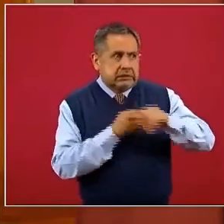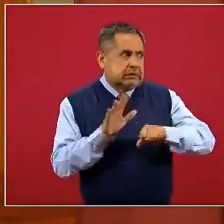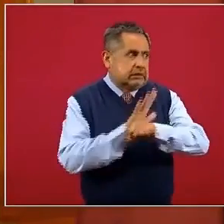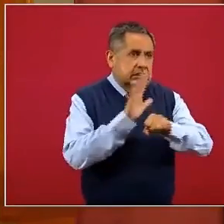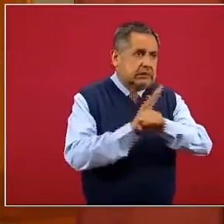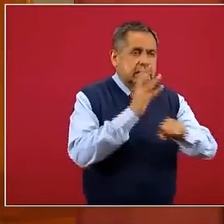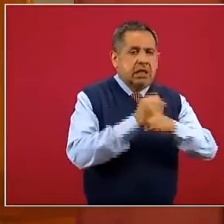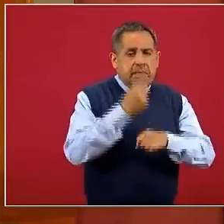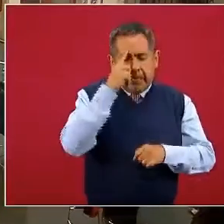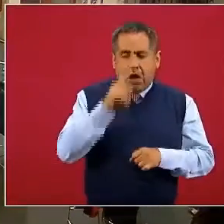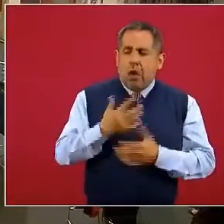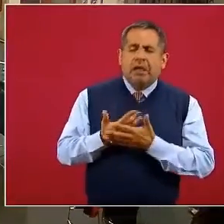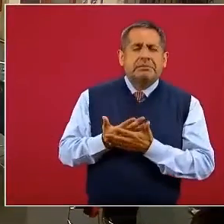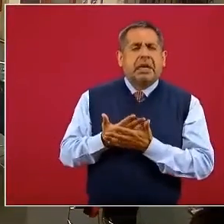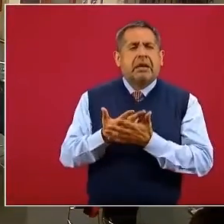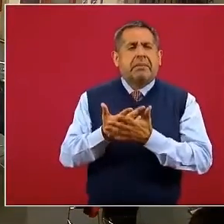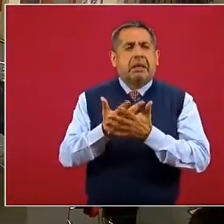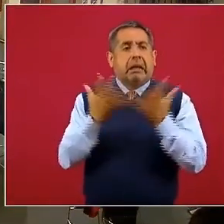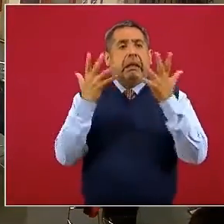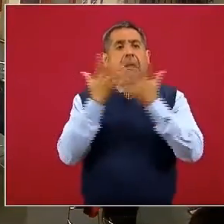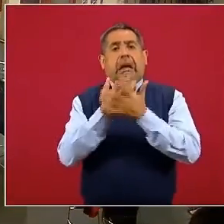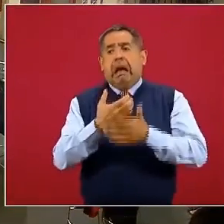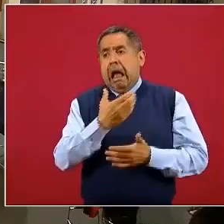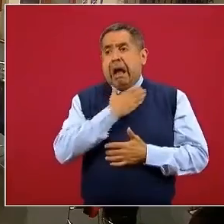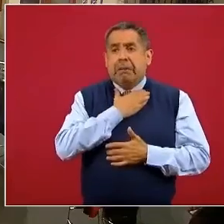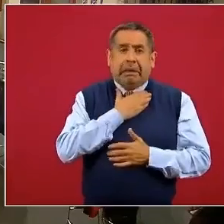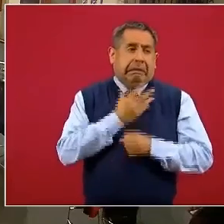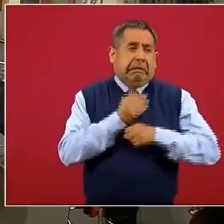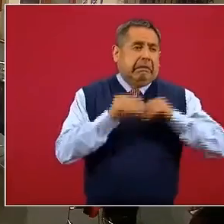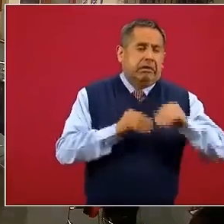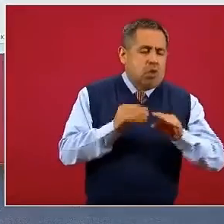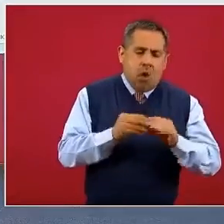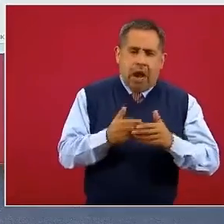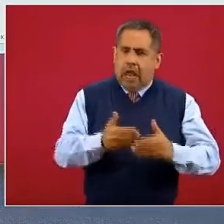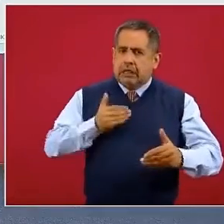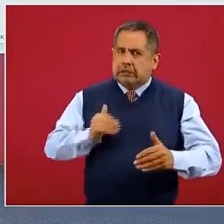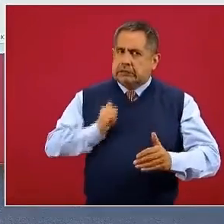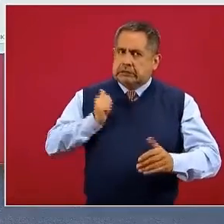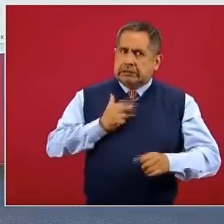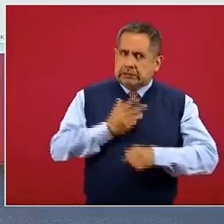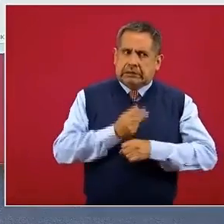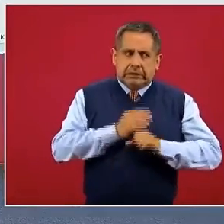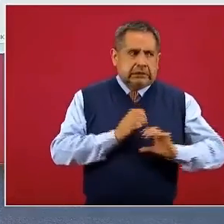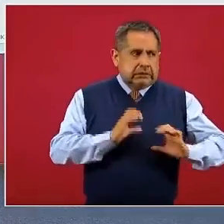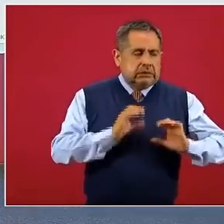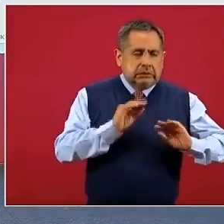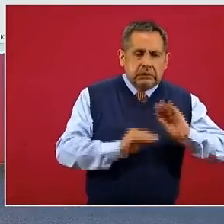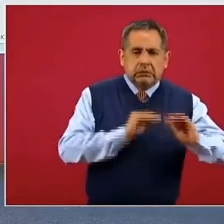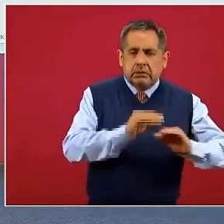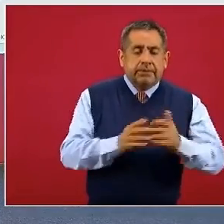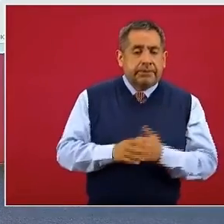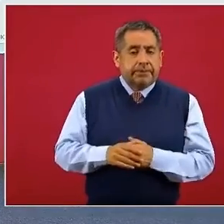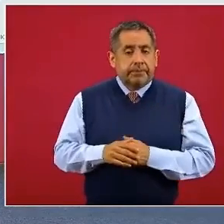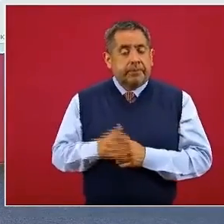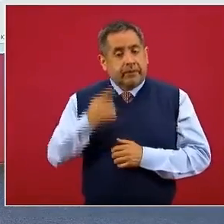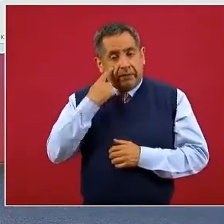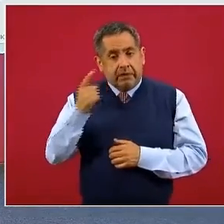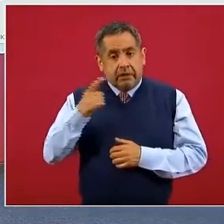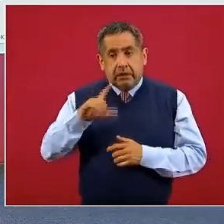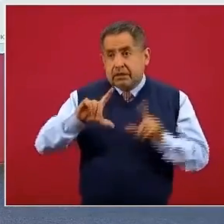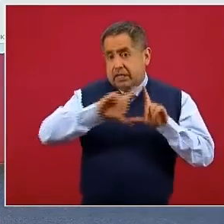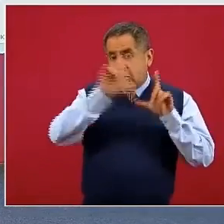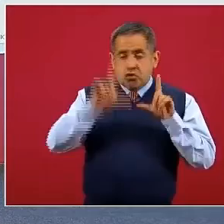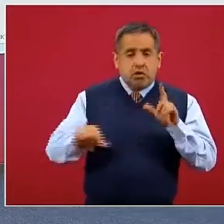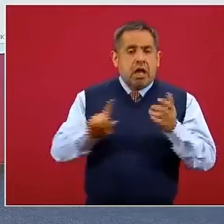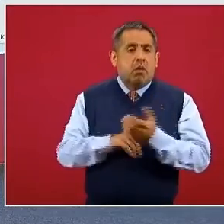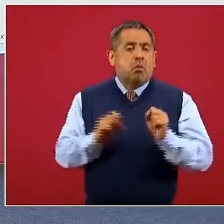momento no llegar a una saturación inminente. A nivel nacional, sin embargo, la ocupación en este caso es